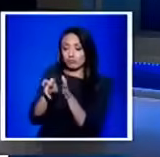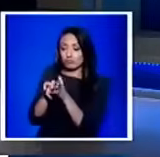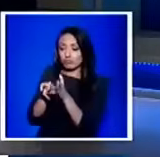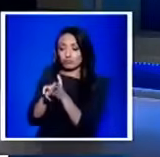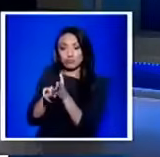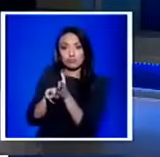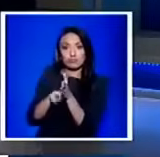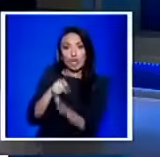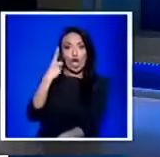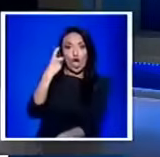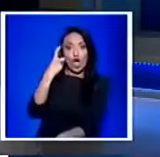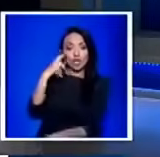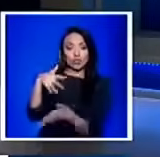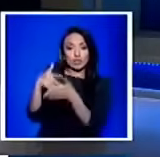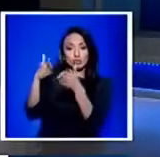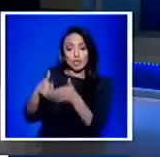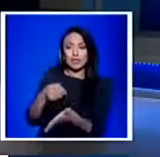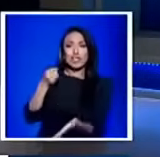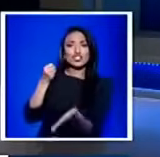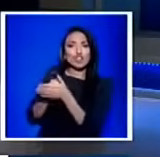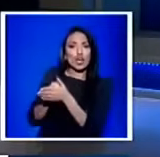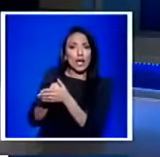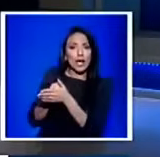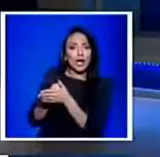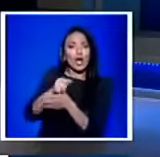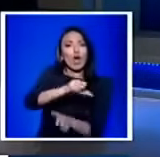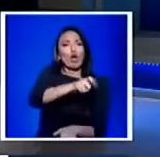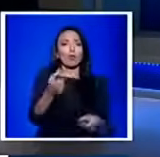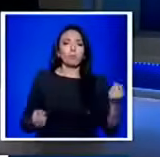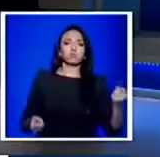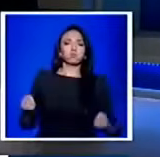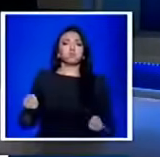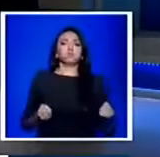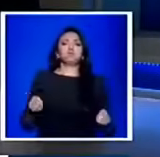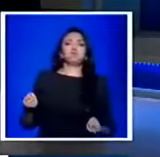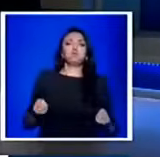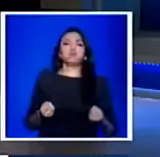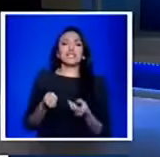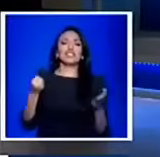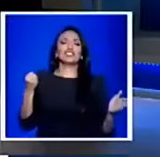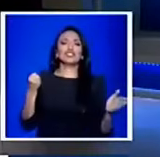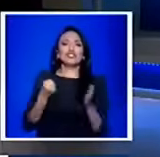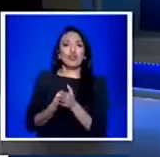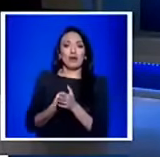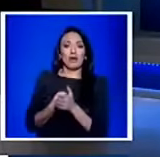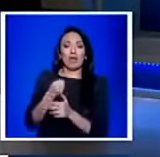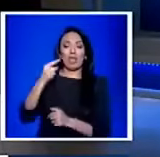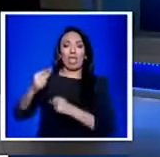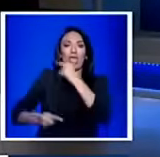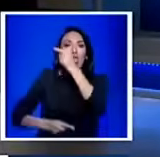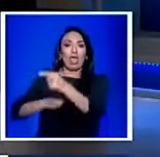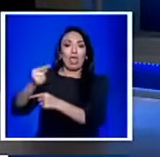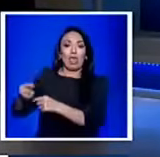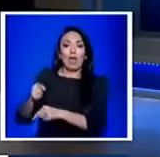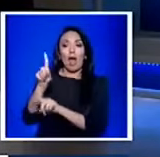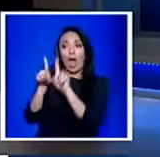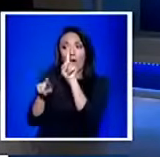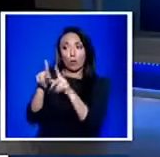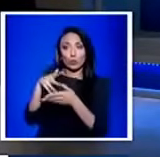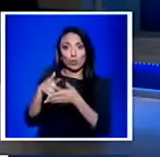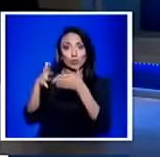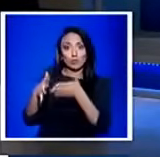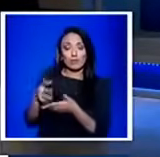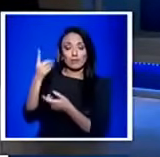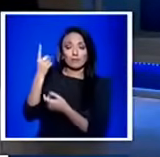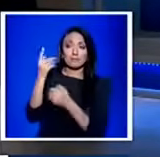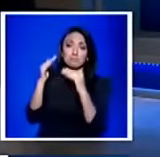afectados por el impacto de otro vehículo, de una concretera en el sector de Comandá, en el centro de la capital. Algunos de los afectados,